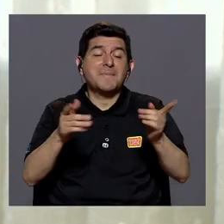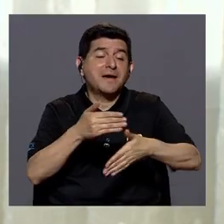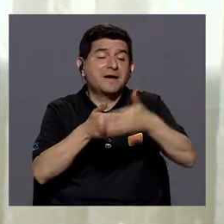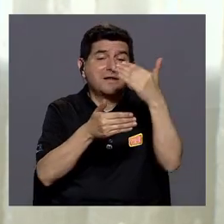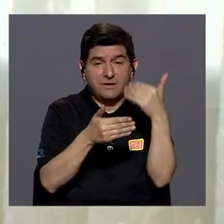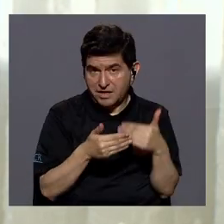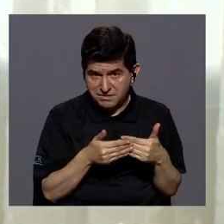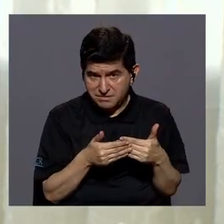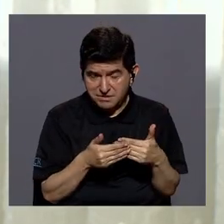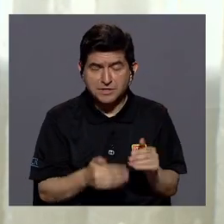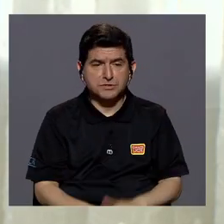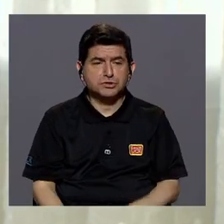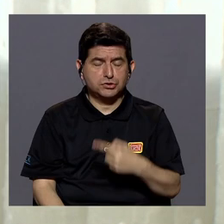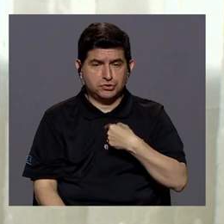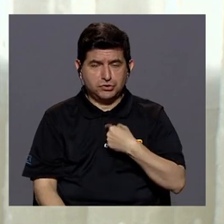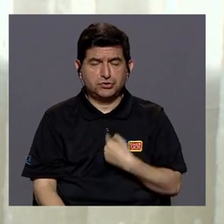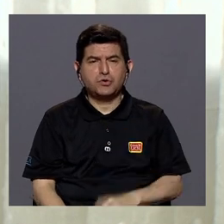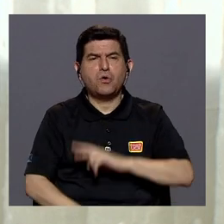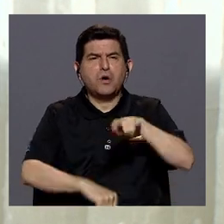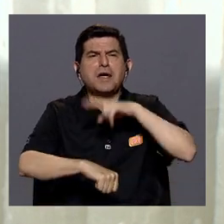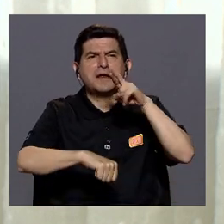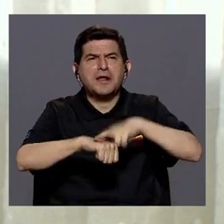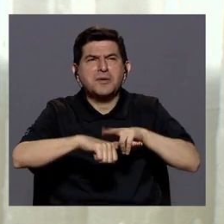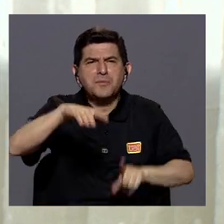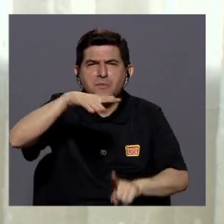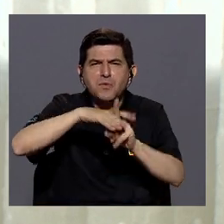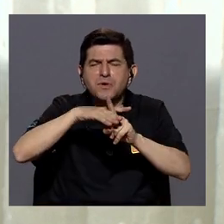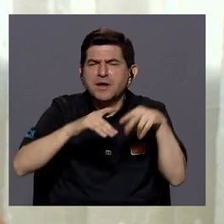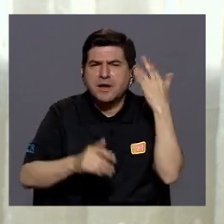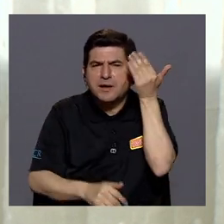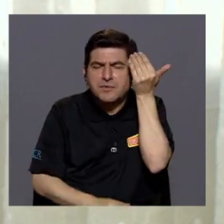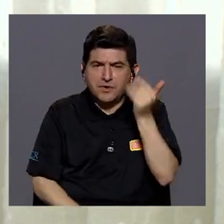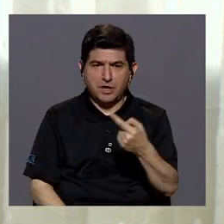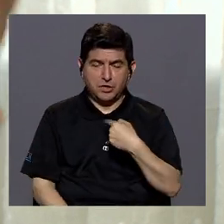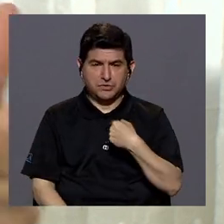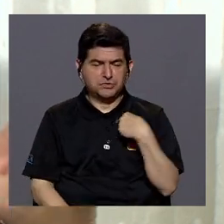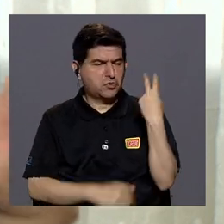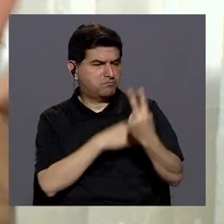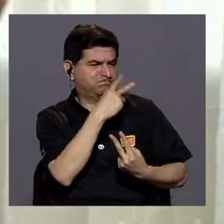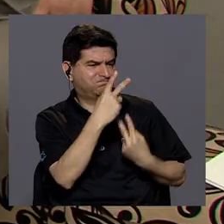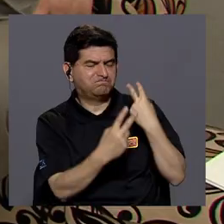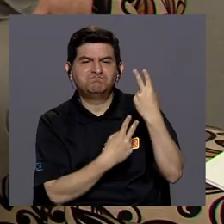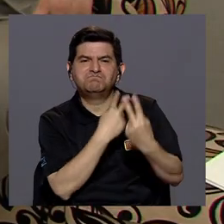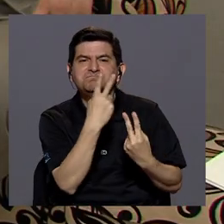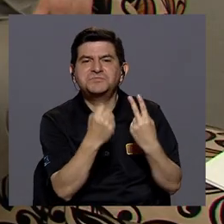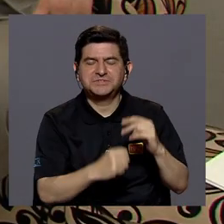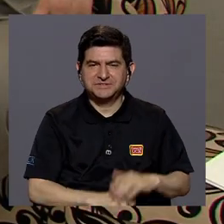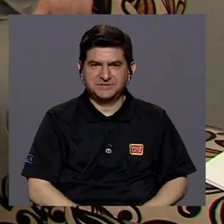eso, yo llego a la República más que nada porque cuando yo fui a un viaje